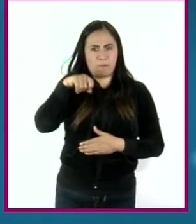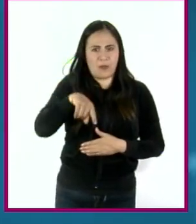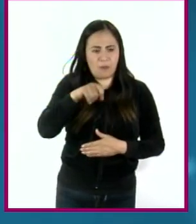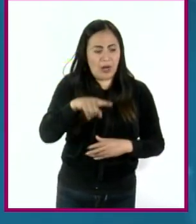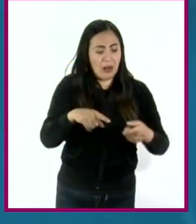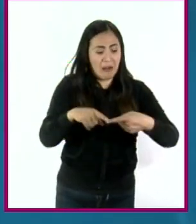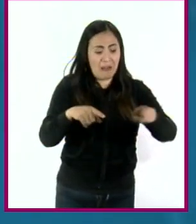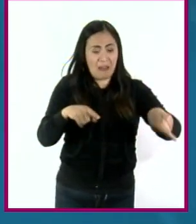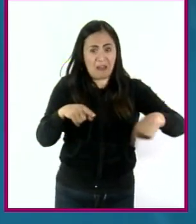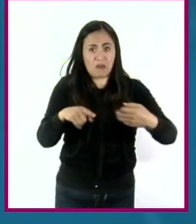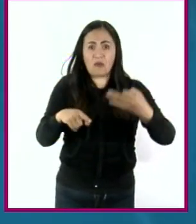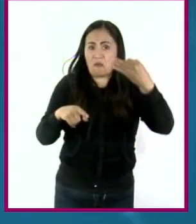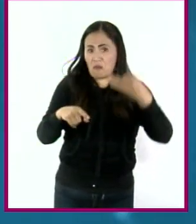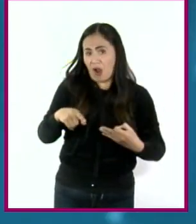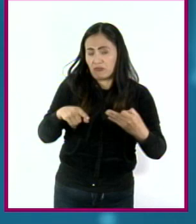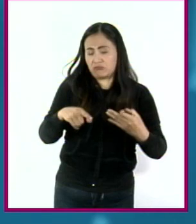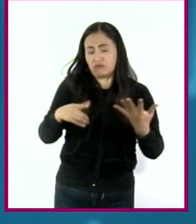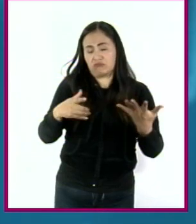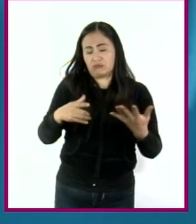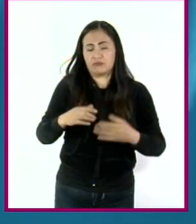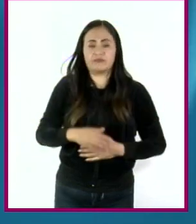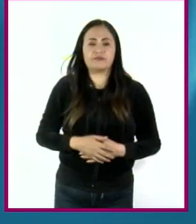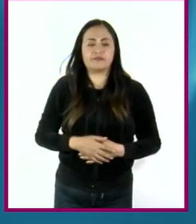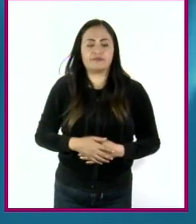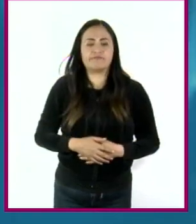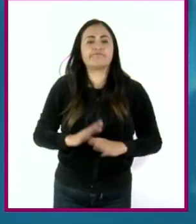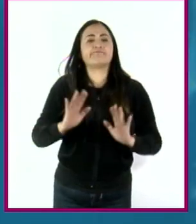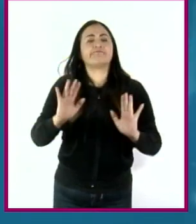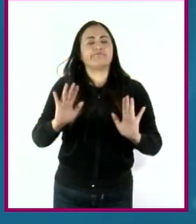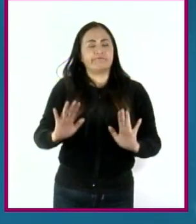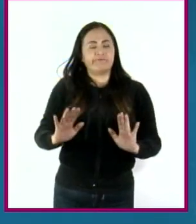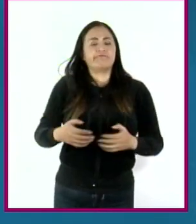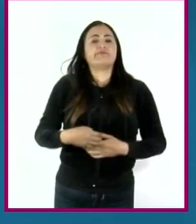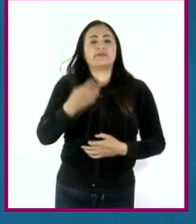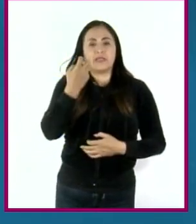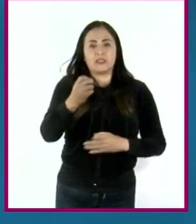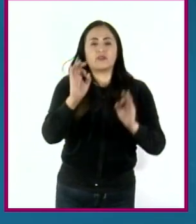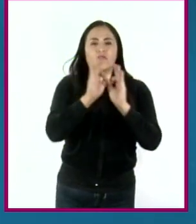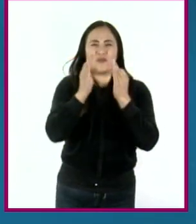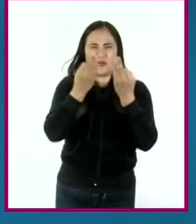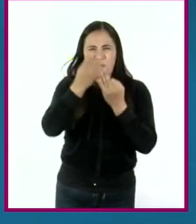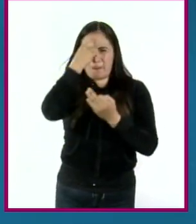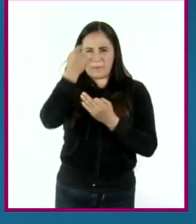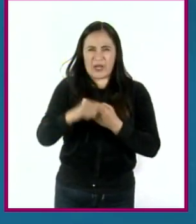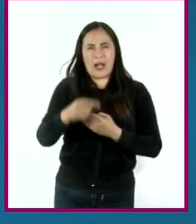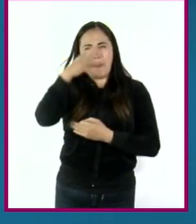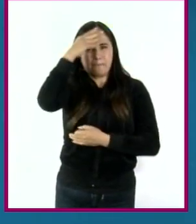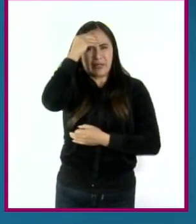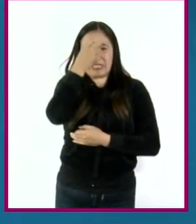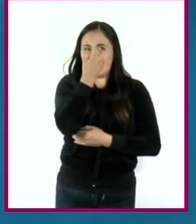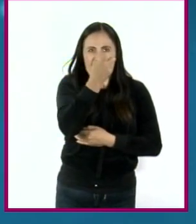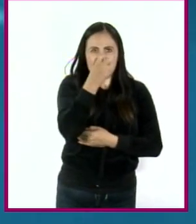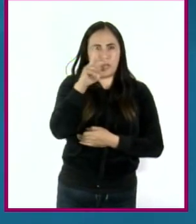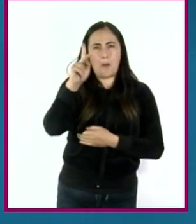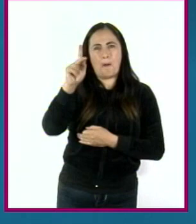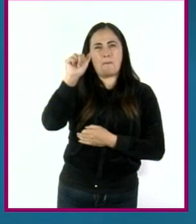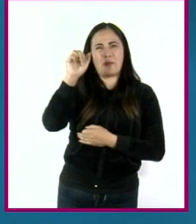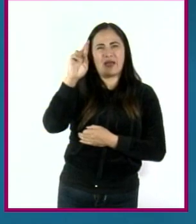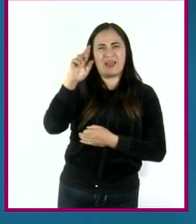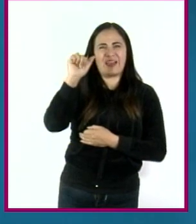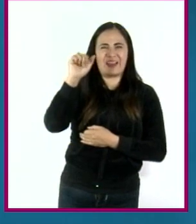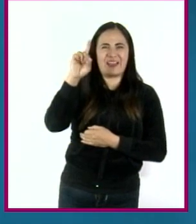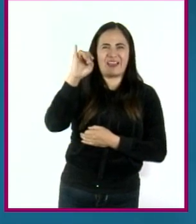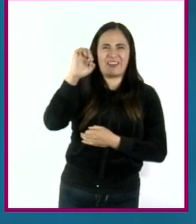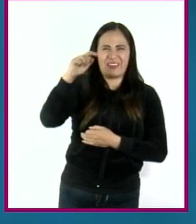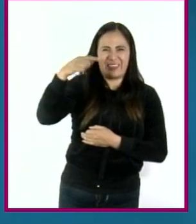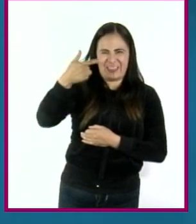por la mayoría. Entonces, nosotros ahora tenemos un modelo para aprender y ese modelo corresponde a un paradigma, ¿cierto? Es correcto,